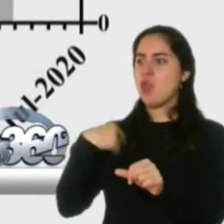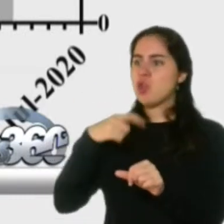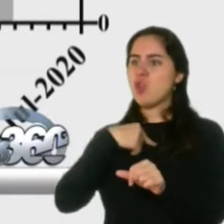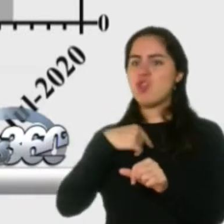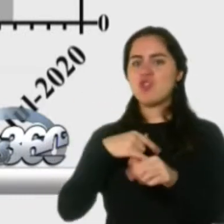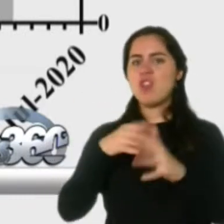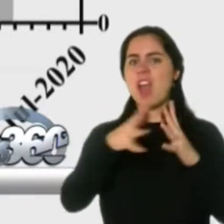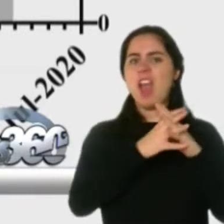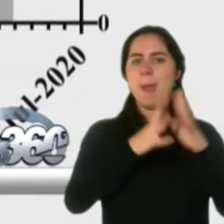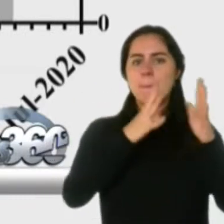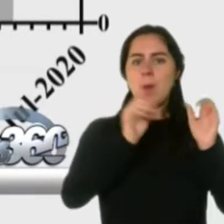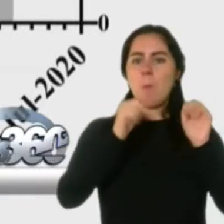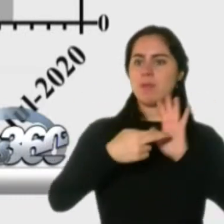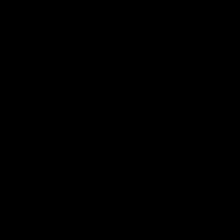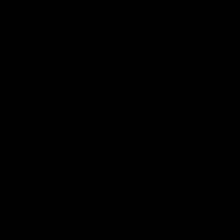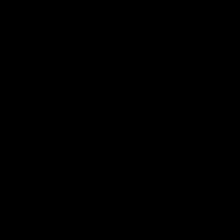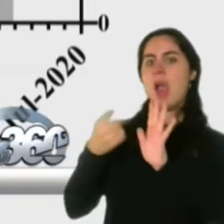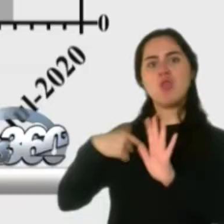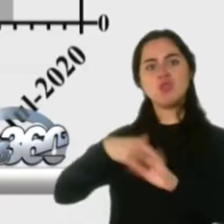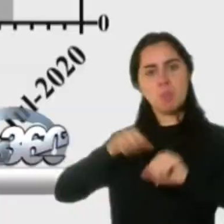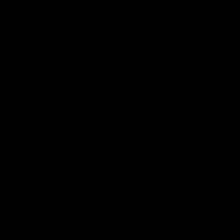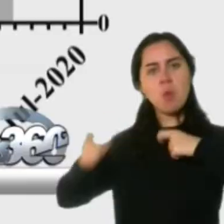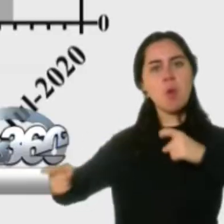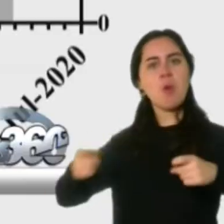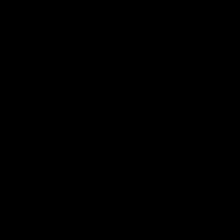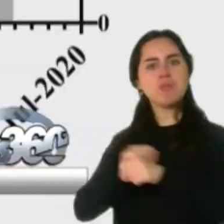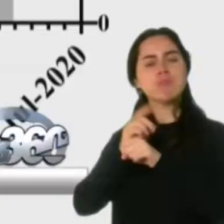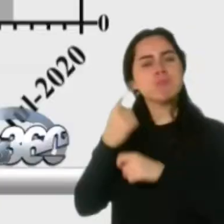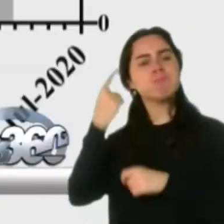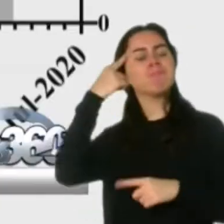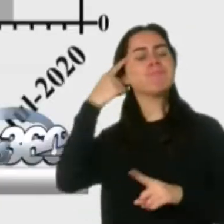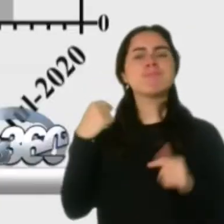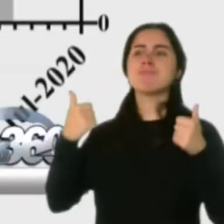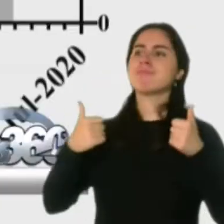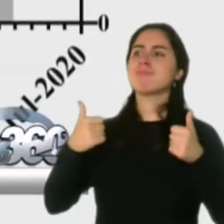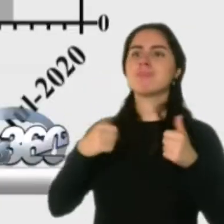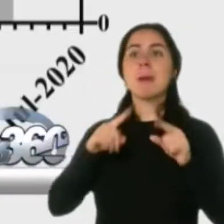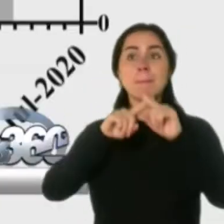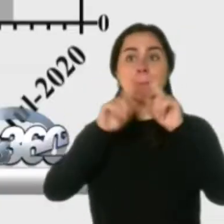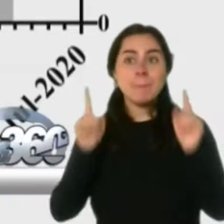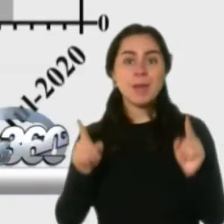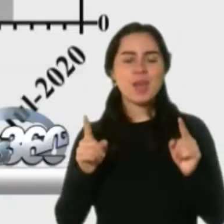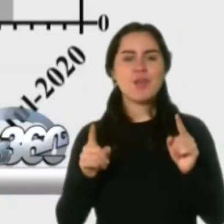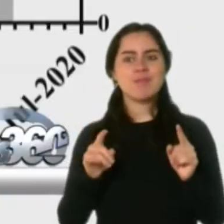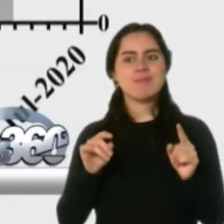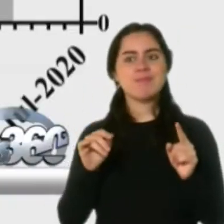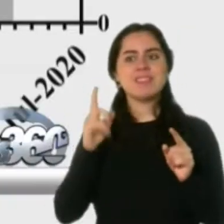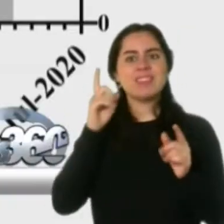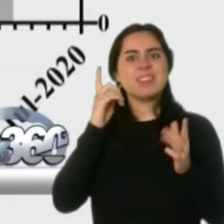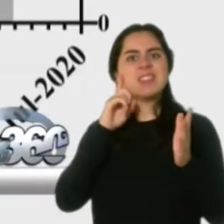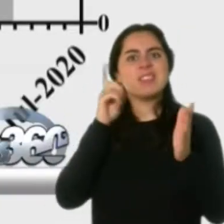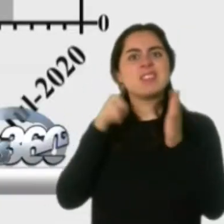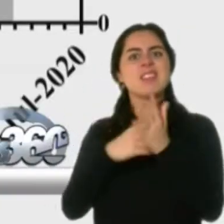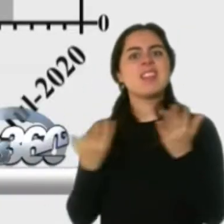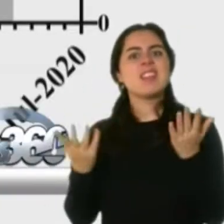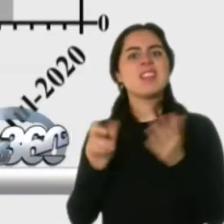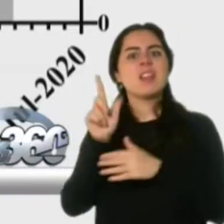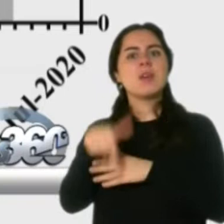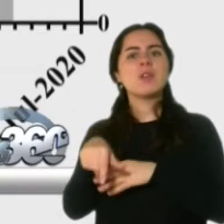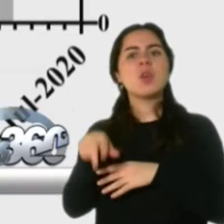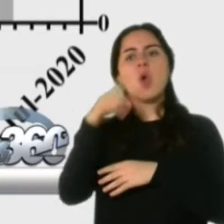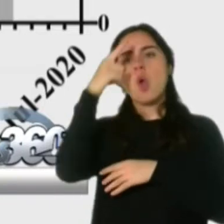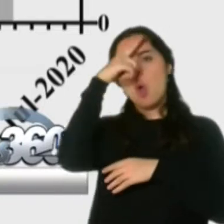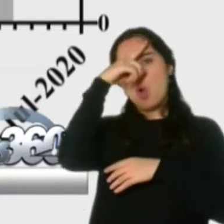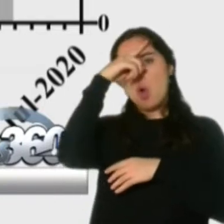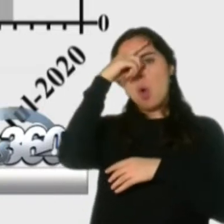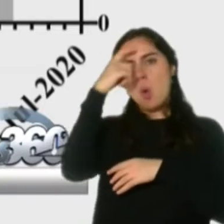de controlar esta epidemia en la isla. Sin embargo, como se mencionó también, vemos que ya para el 28 de